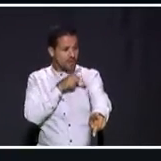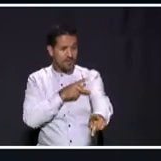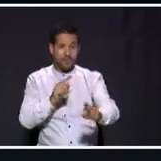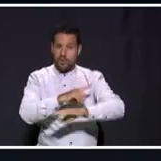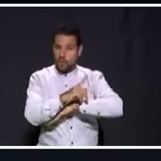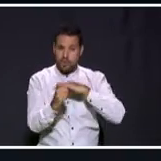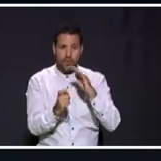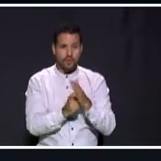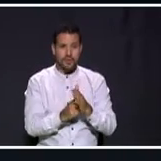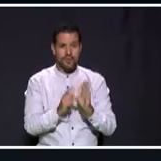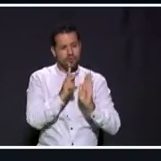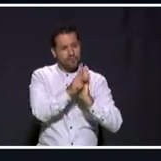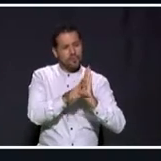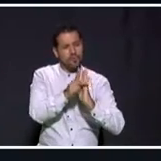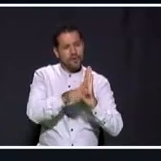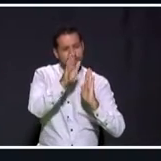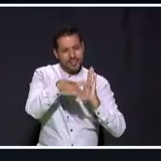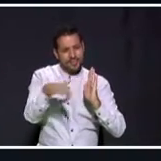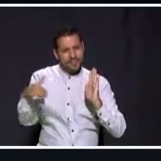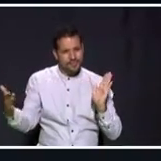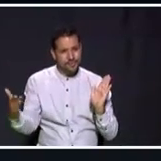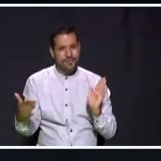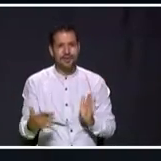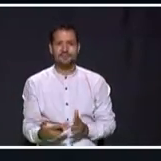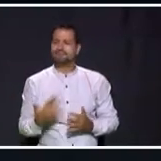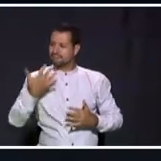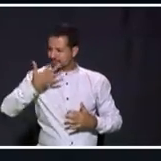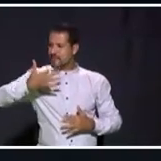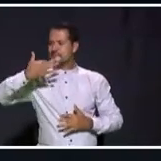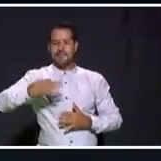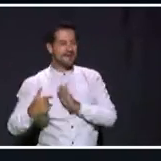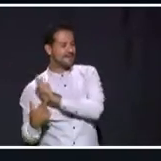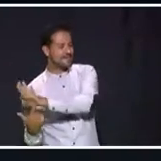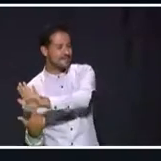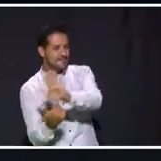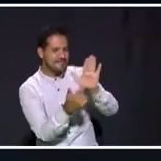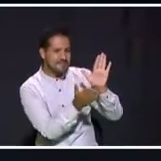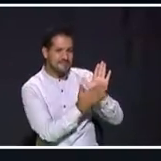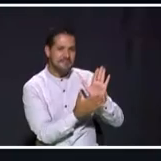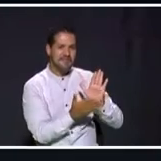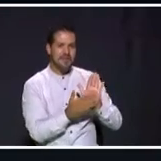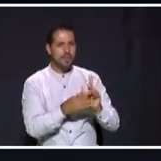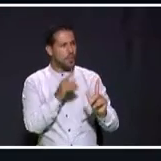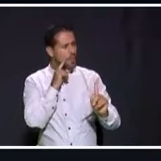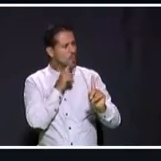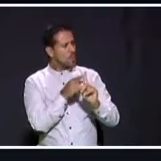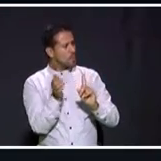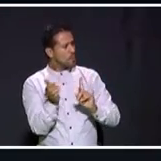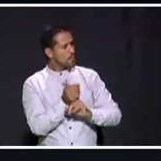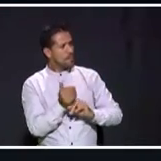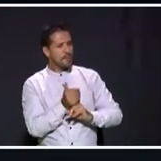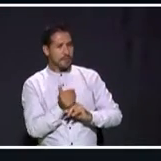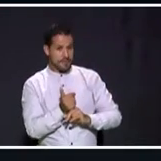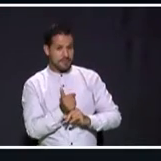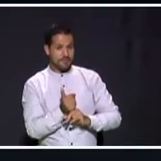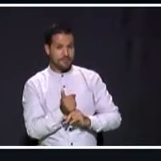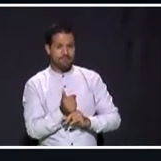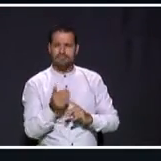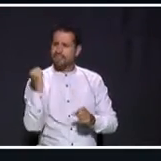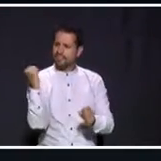recorrido del ferrocarril de antioquia pueda ser una realidad y el multipropósito que eso persigue una vez que tengamos ese